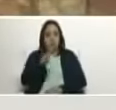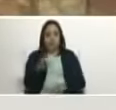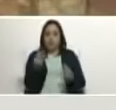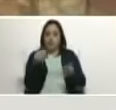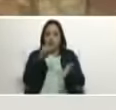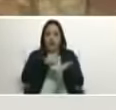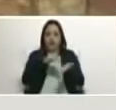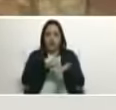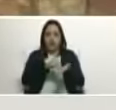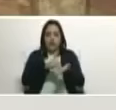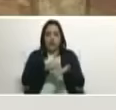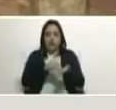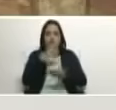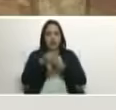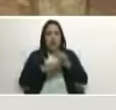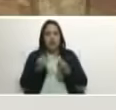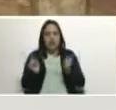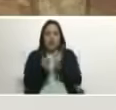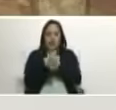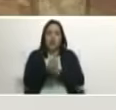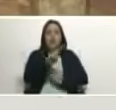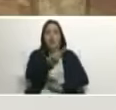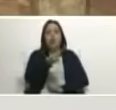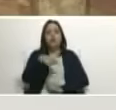para ser breves, en dos siglos.